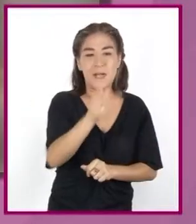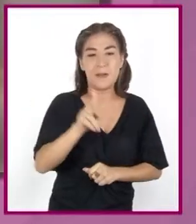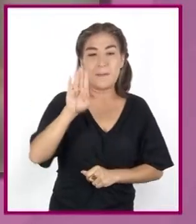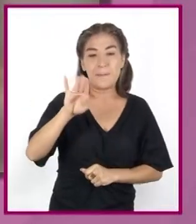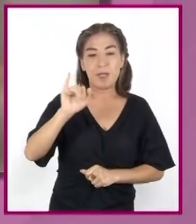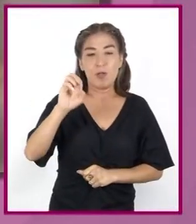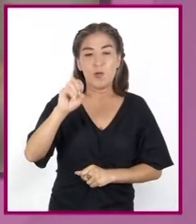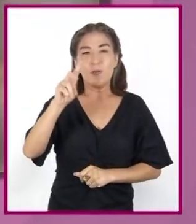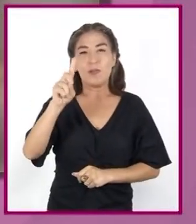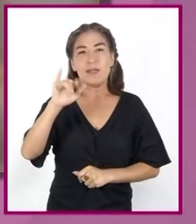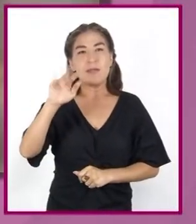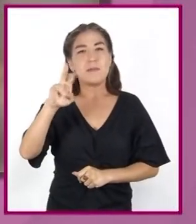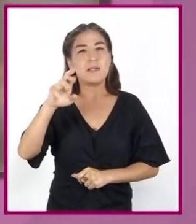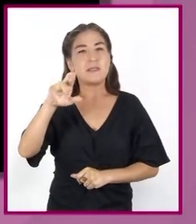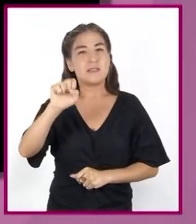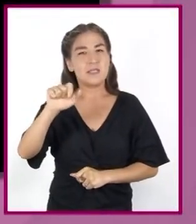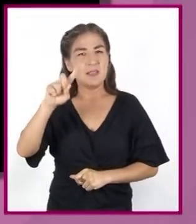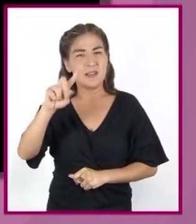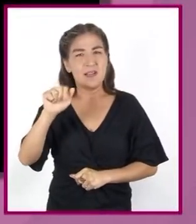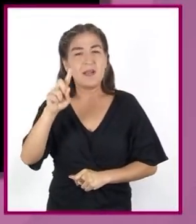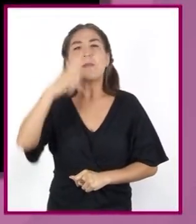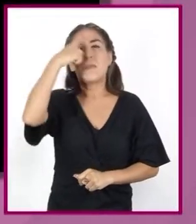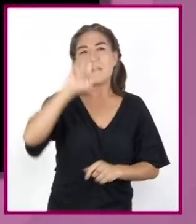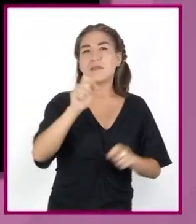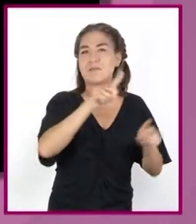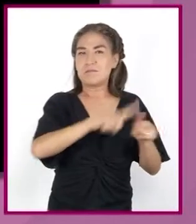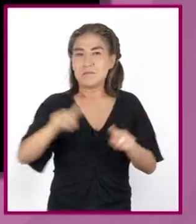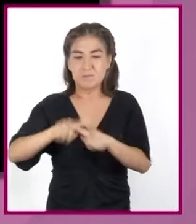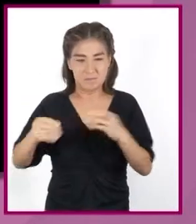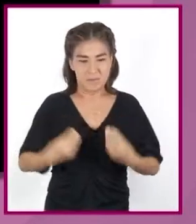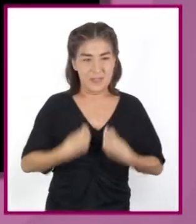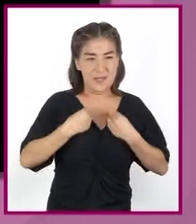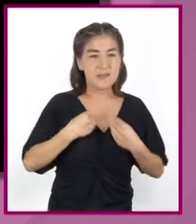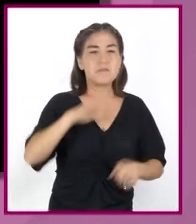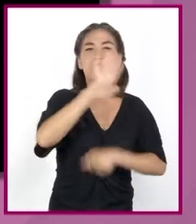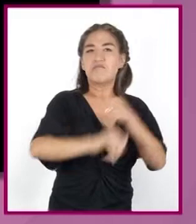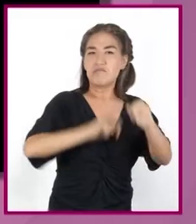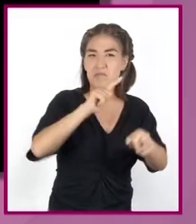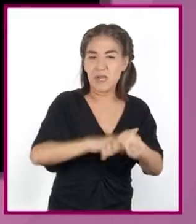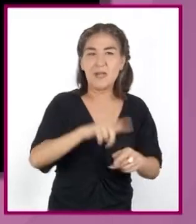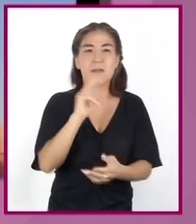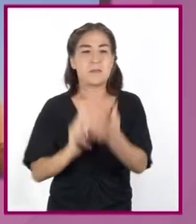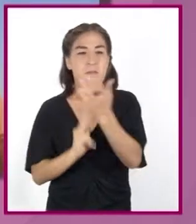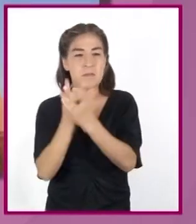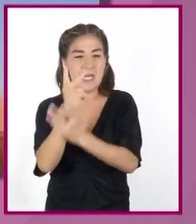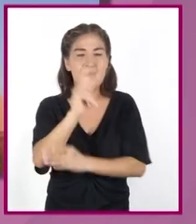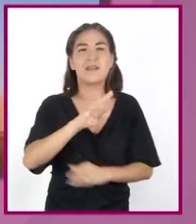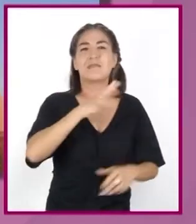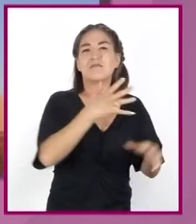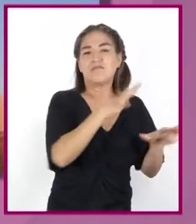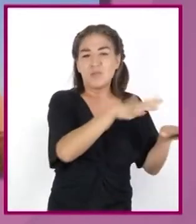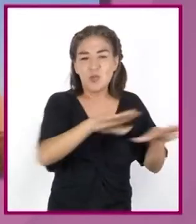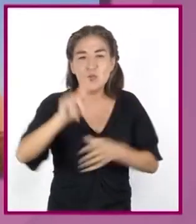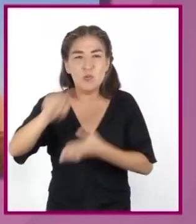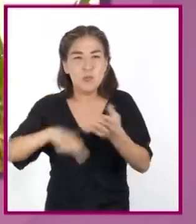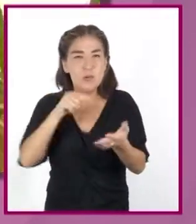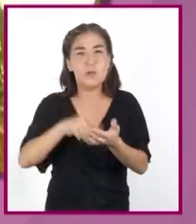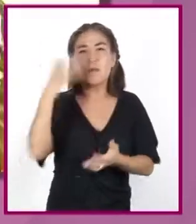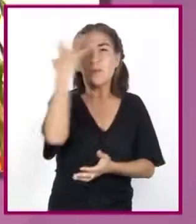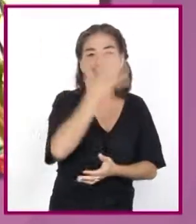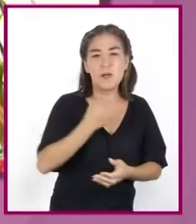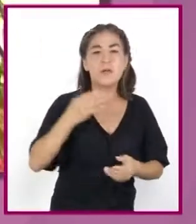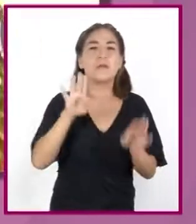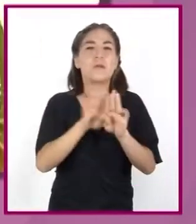biodiversidad para incluir la gran variedad de la vida, especies, genes, ecosistemas, paisajes, procesos